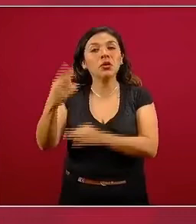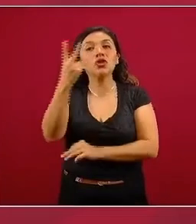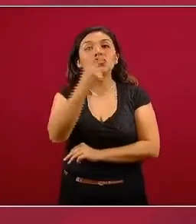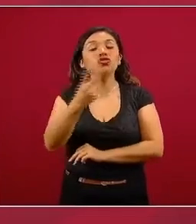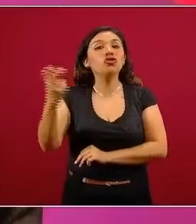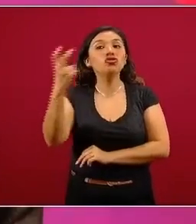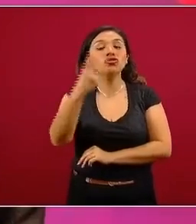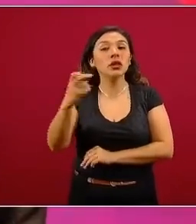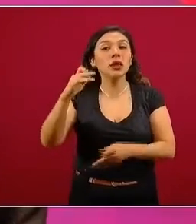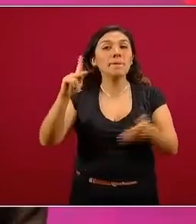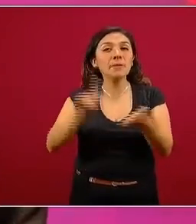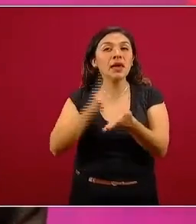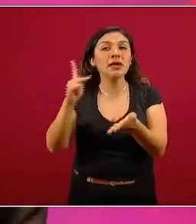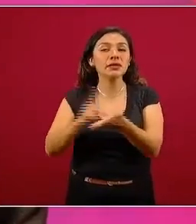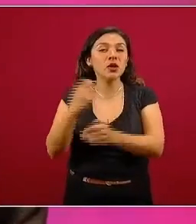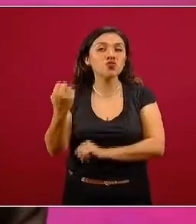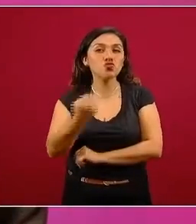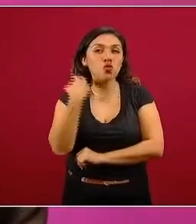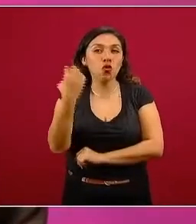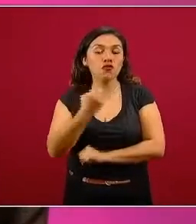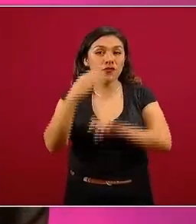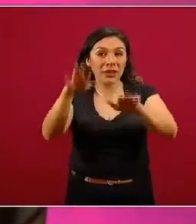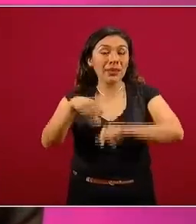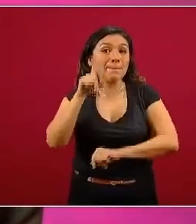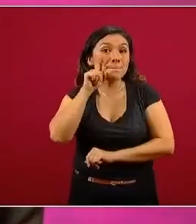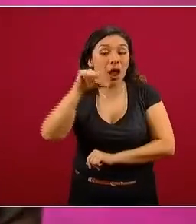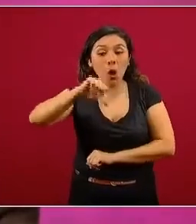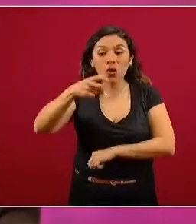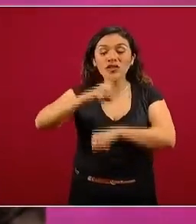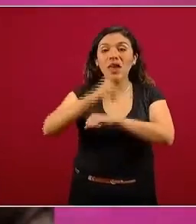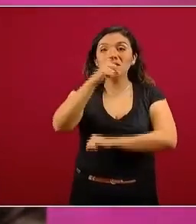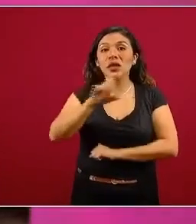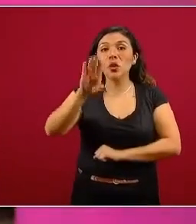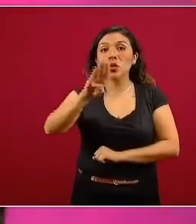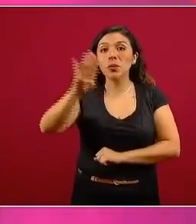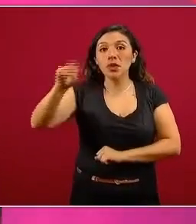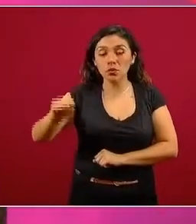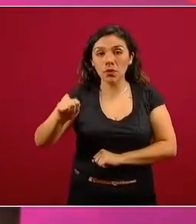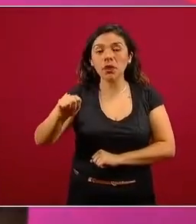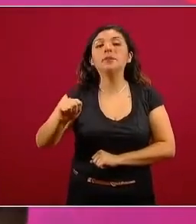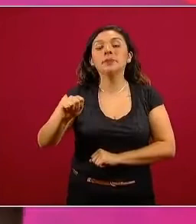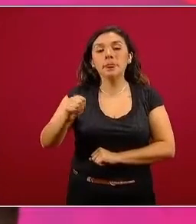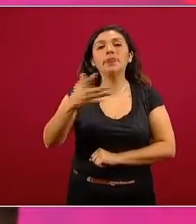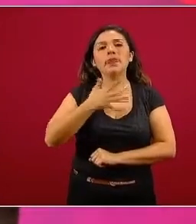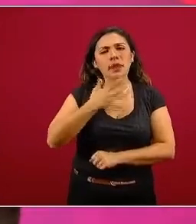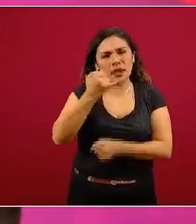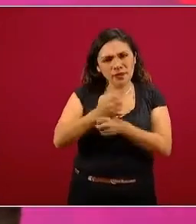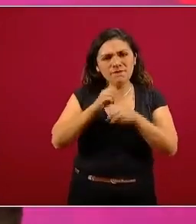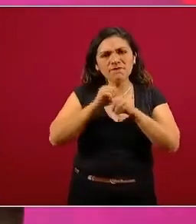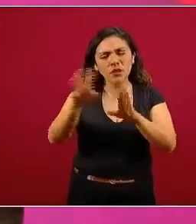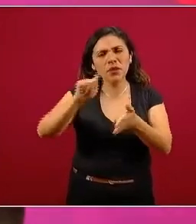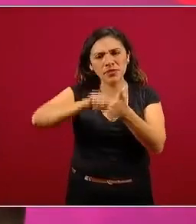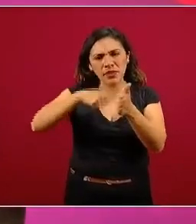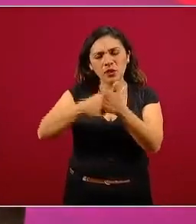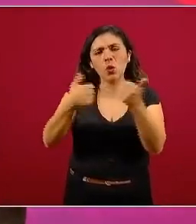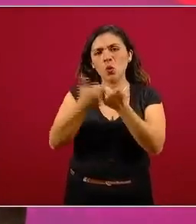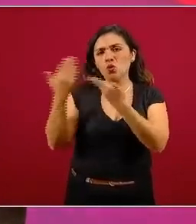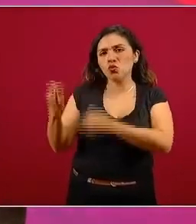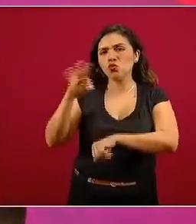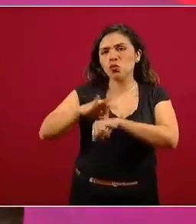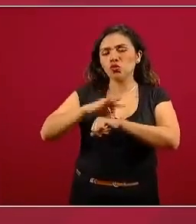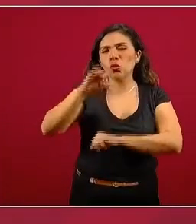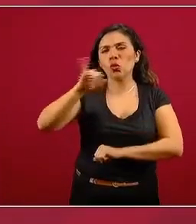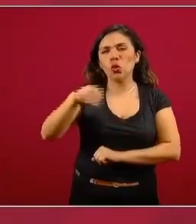mañana, pero hoy vamos a tener la número 199, y vamos a tener el informe técnico que presentará el doctor